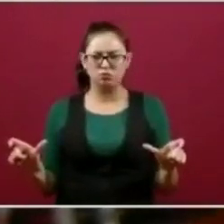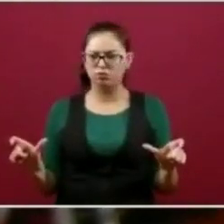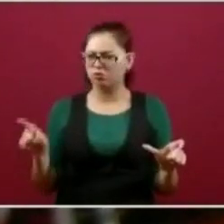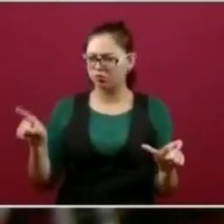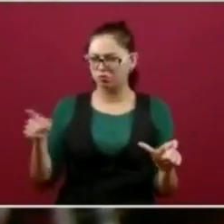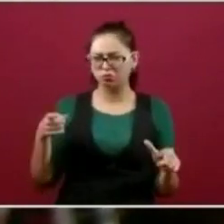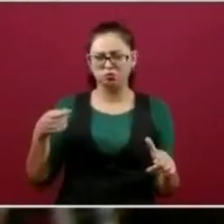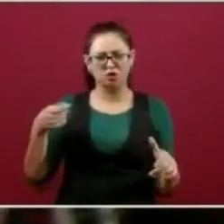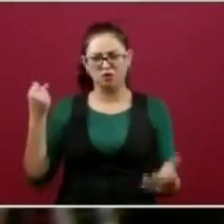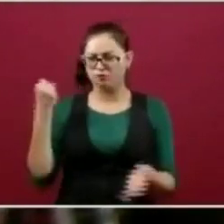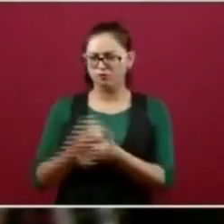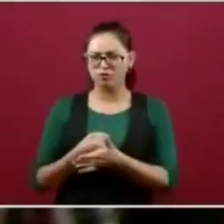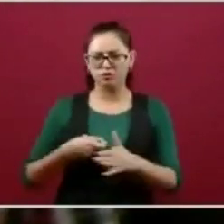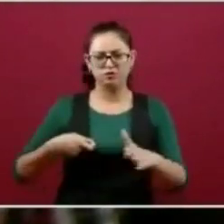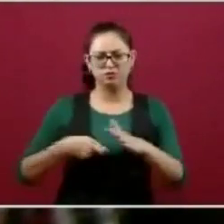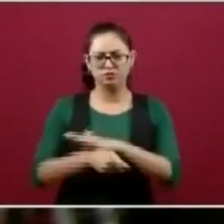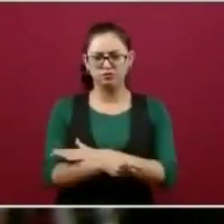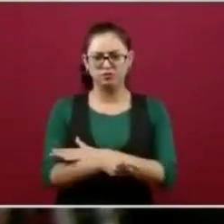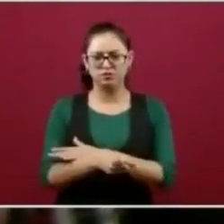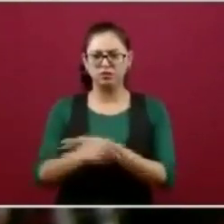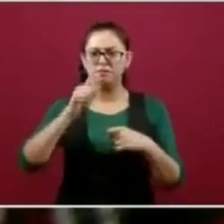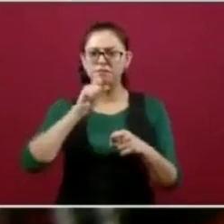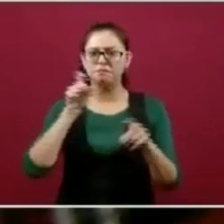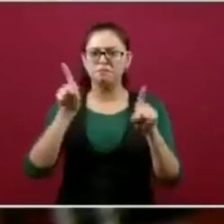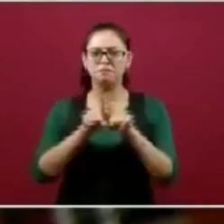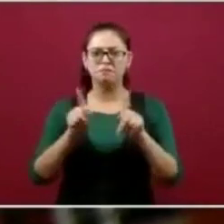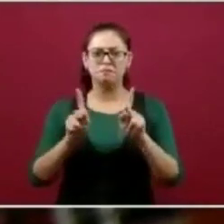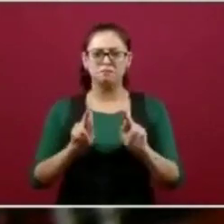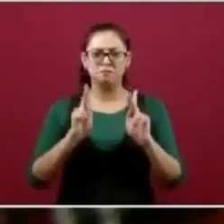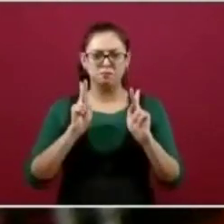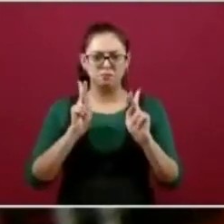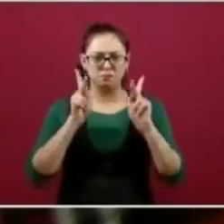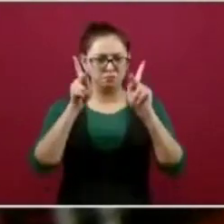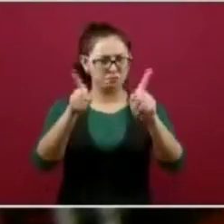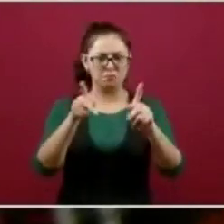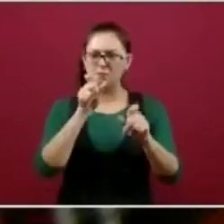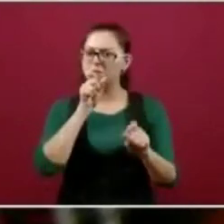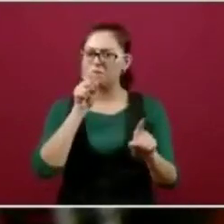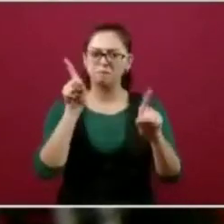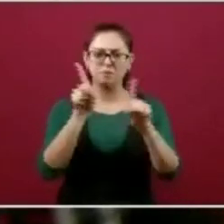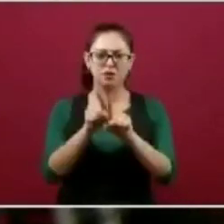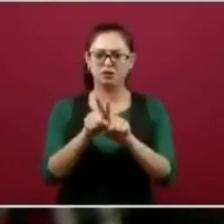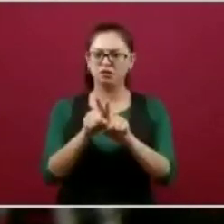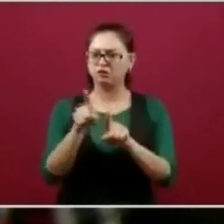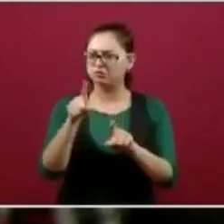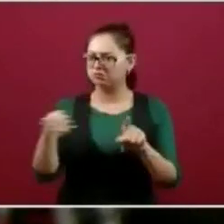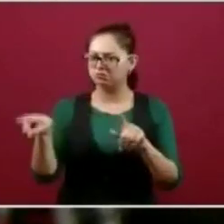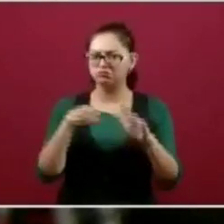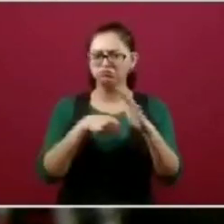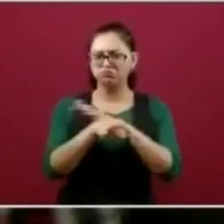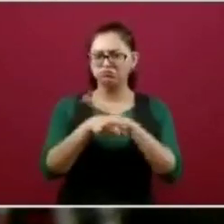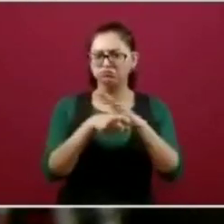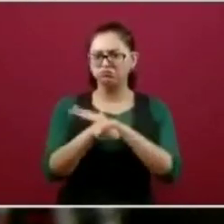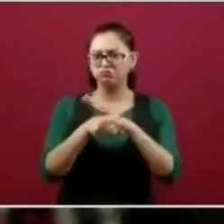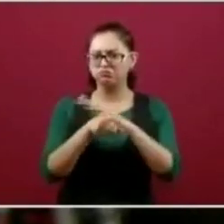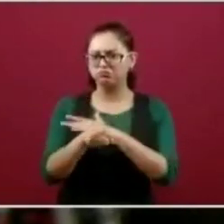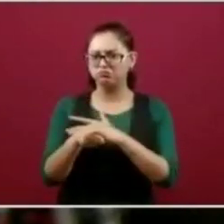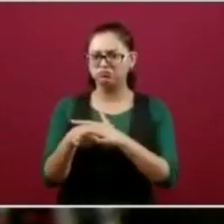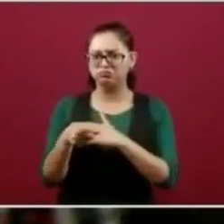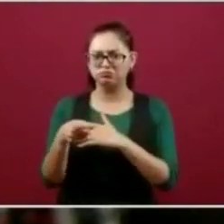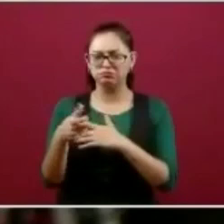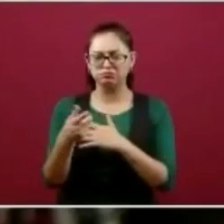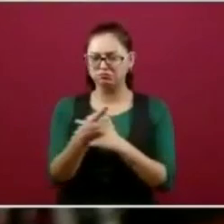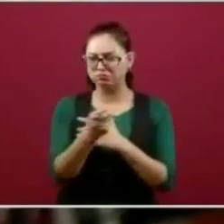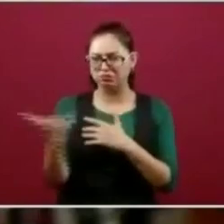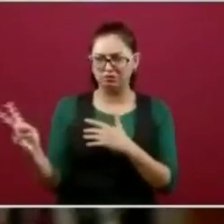extorsionados. Y también para llegar al puente, que igual, que extorsionaron hasta $3,000.